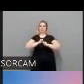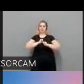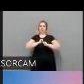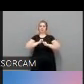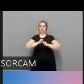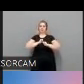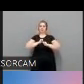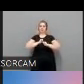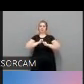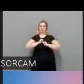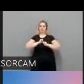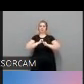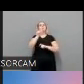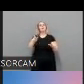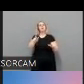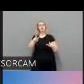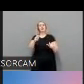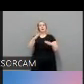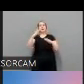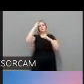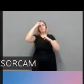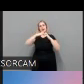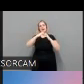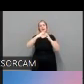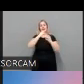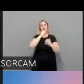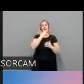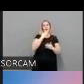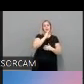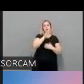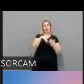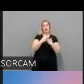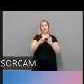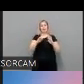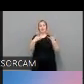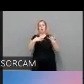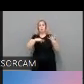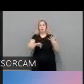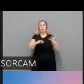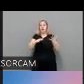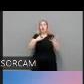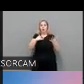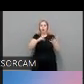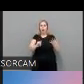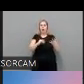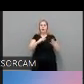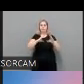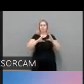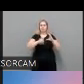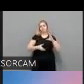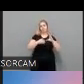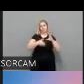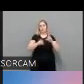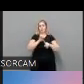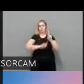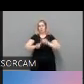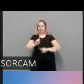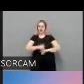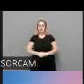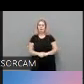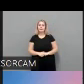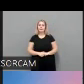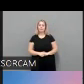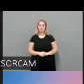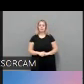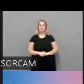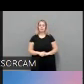el número de personas con parálisis cerebral entre 0 y 6 años que presentan o pueden llegar a presentar alteraciones en la comunicación.